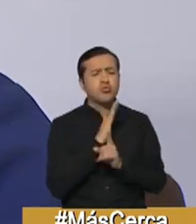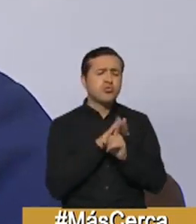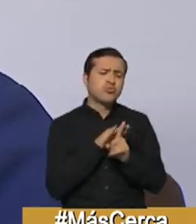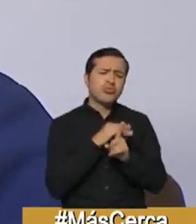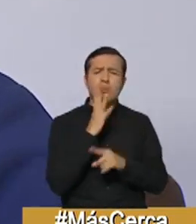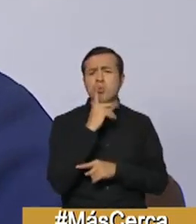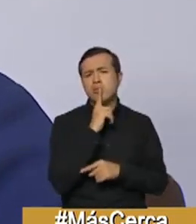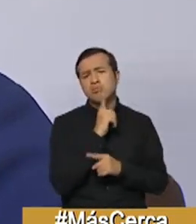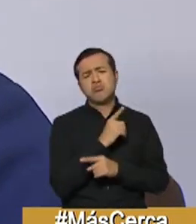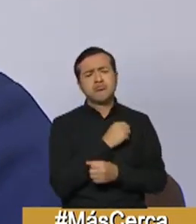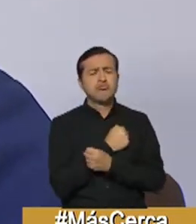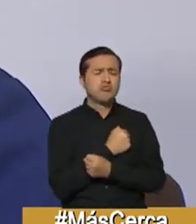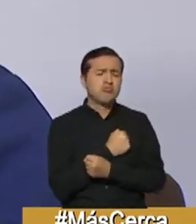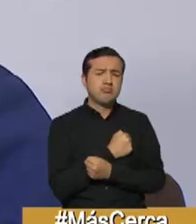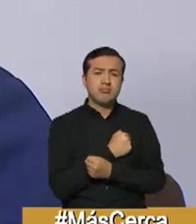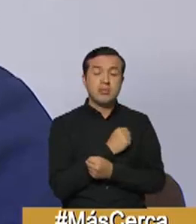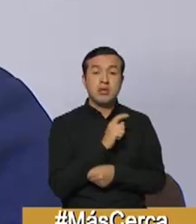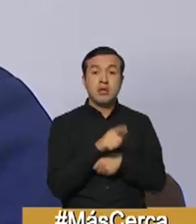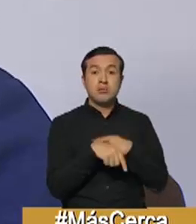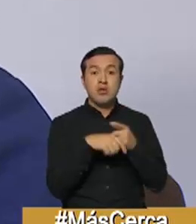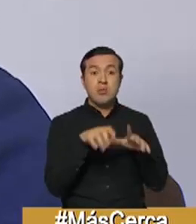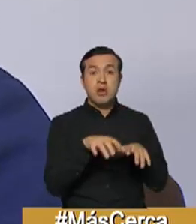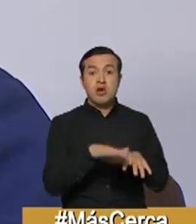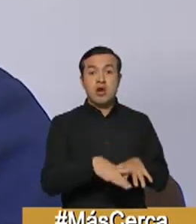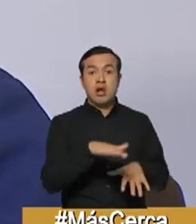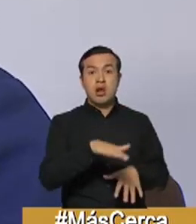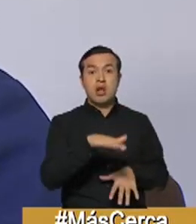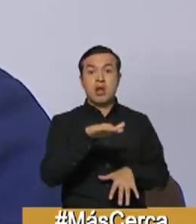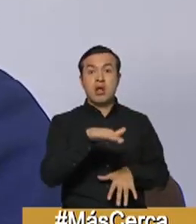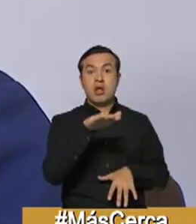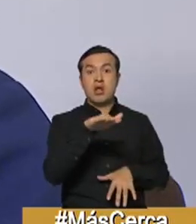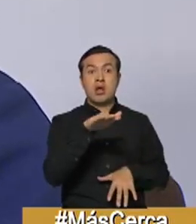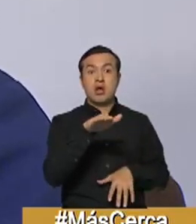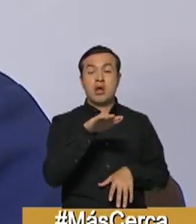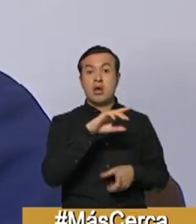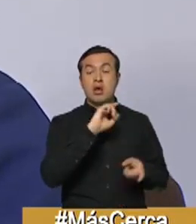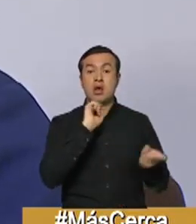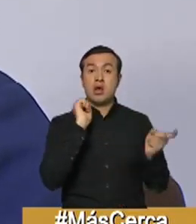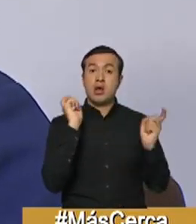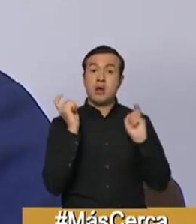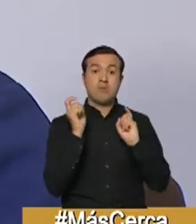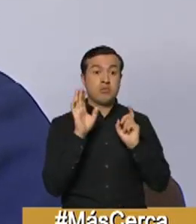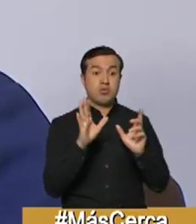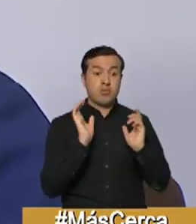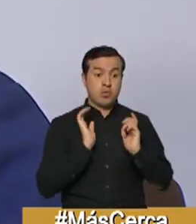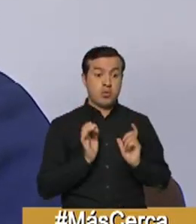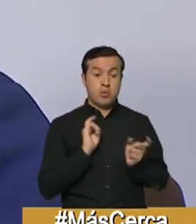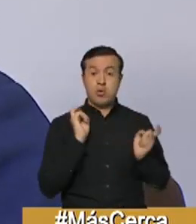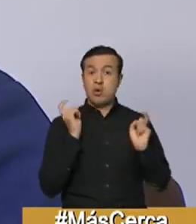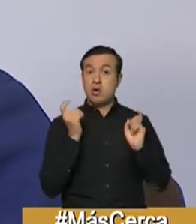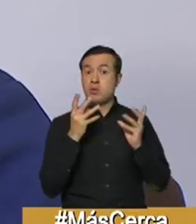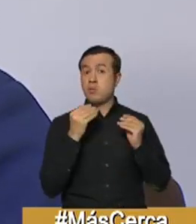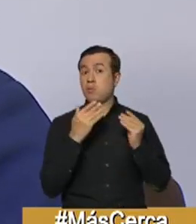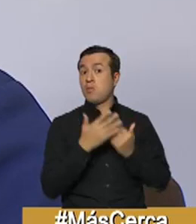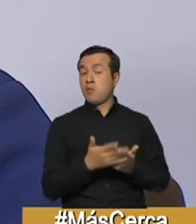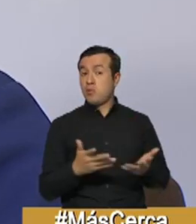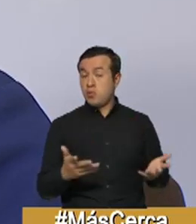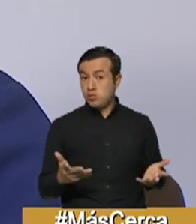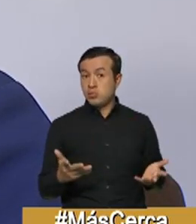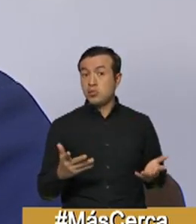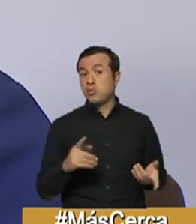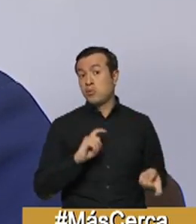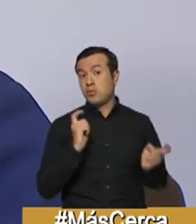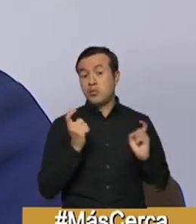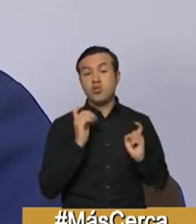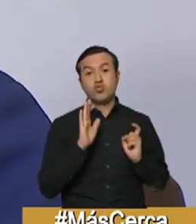¡Qué lindo! Adorables. Claro. Empiezan a crecer y hay cambios fisiológicos junto con su crecimiento. Es decir, hay